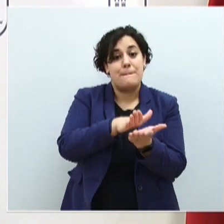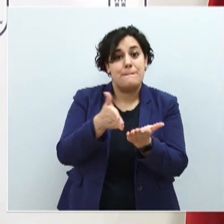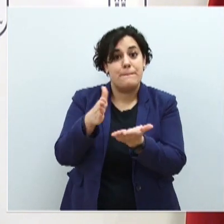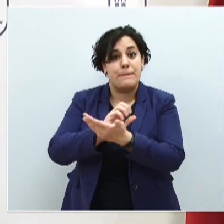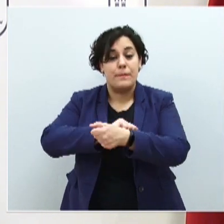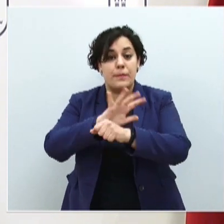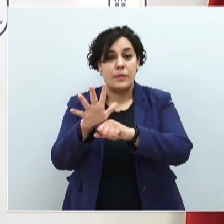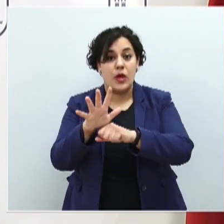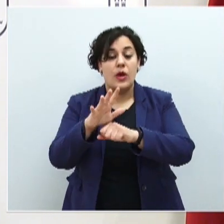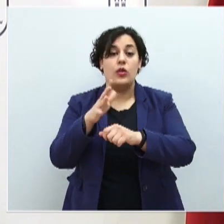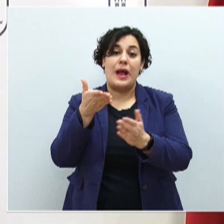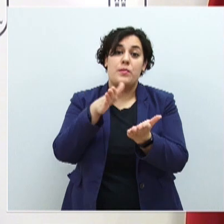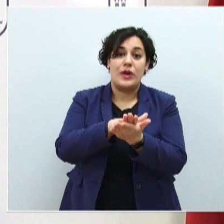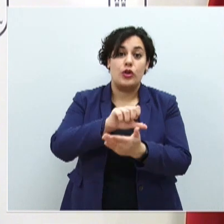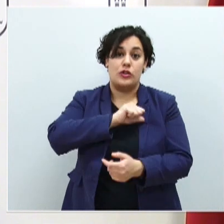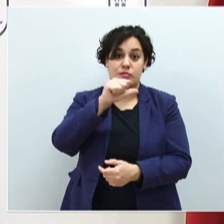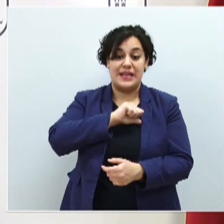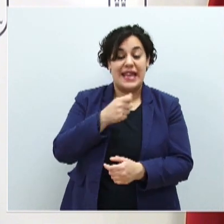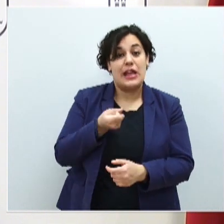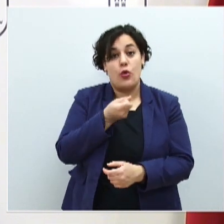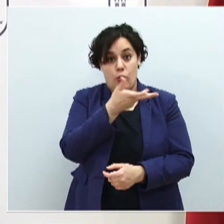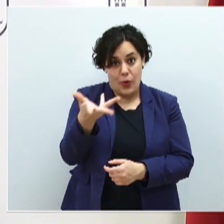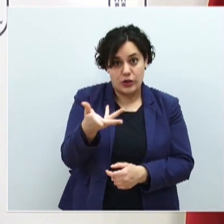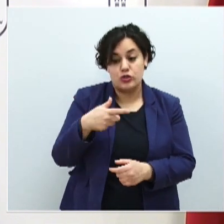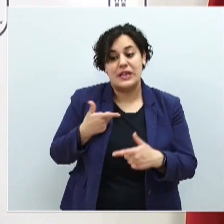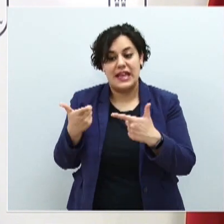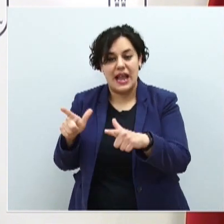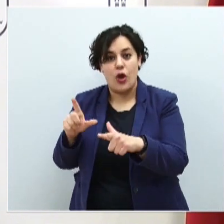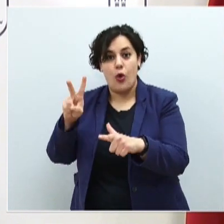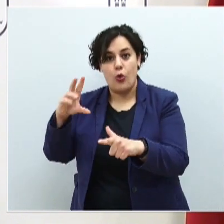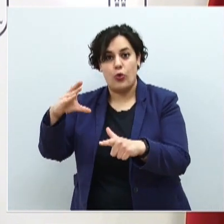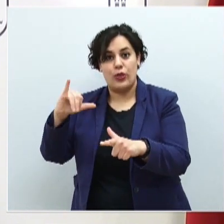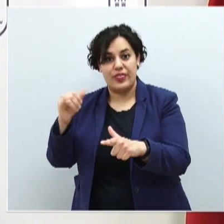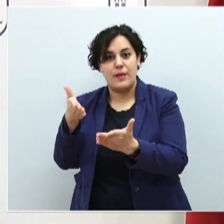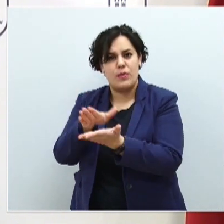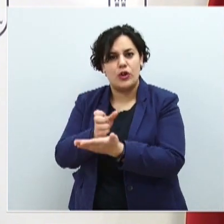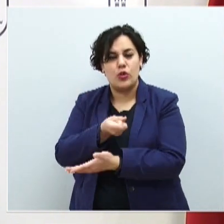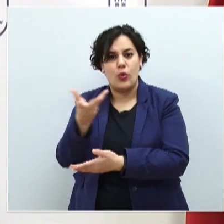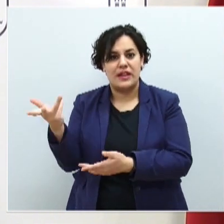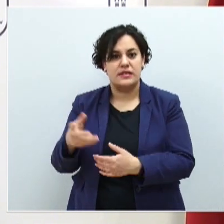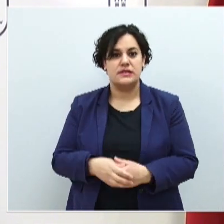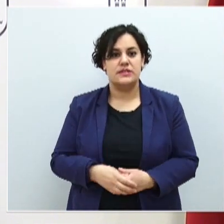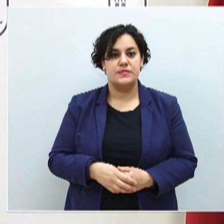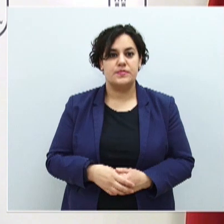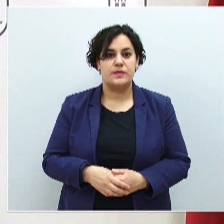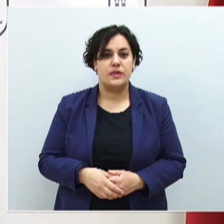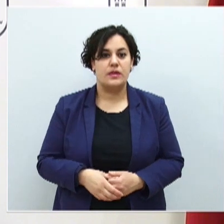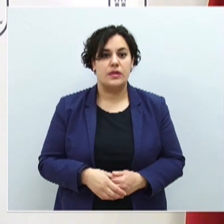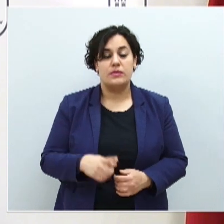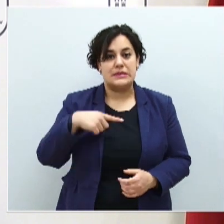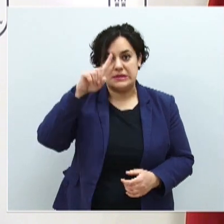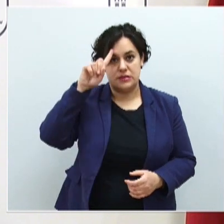hecho en los hospitales y de ellos cuántos en las UCIs? Bueno, esa información detallada ahora mismo no se la podría dar, pero bueno, se la